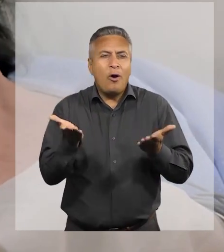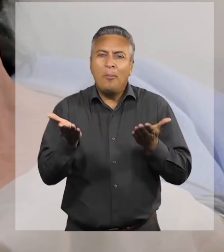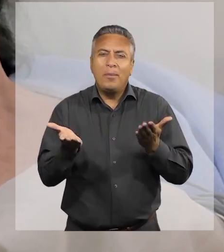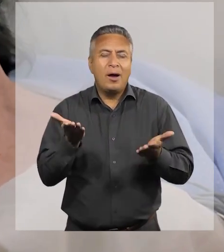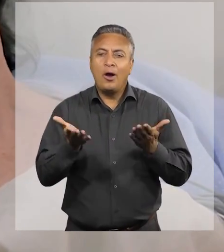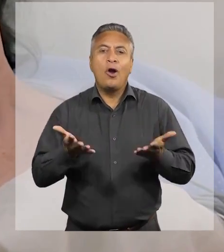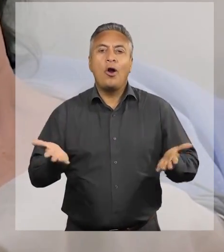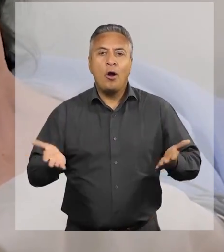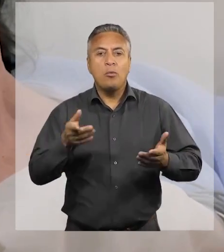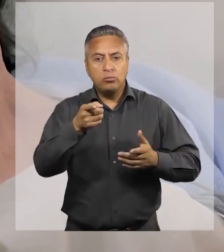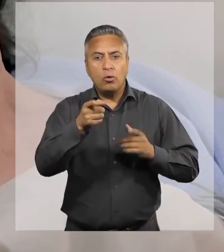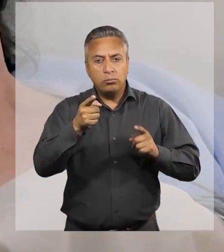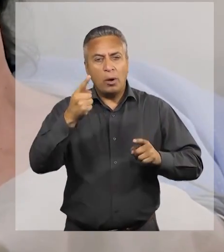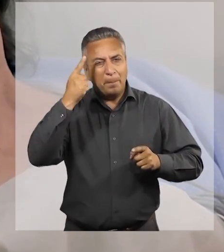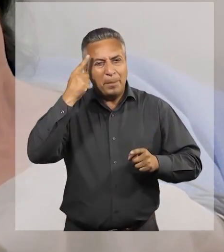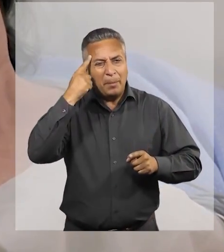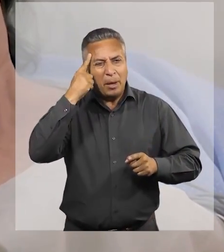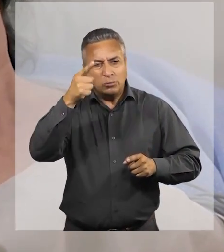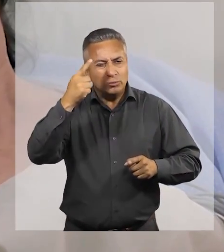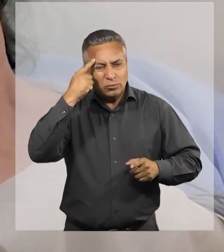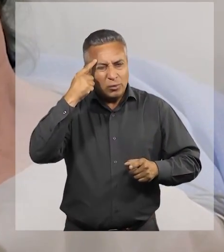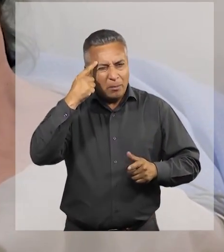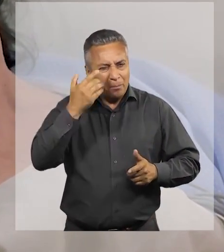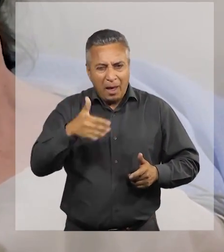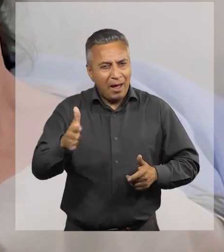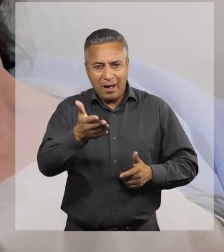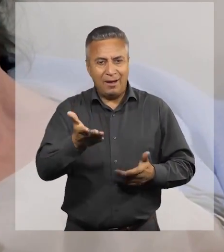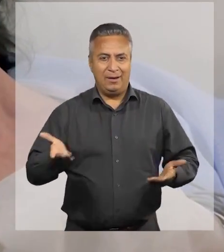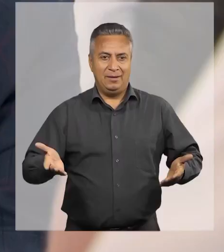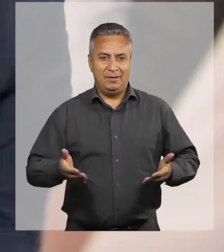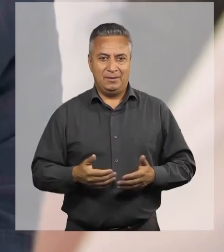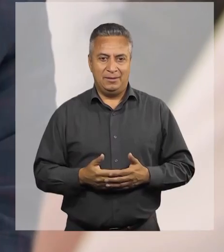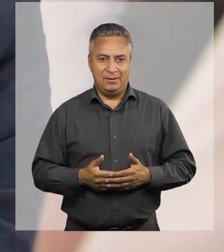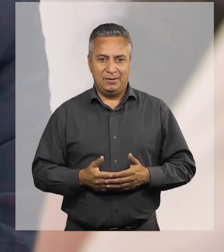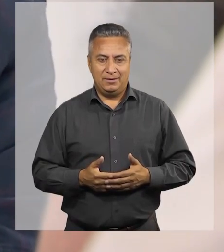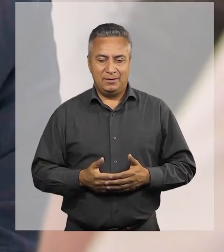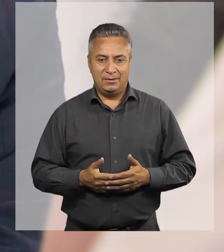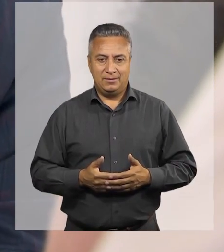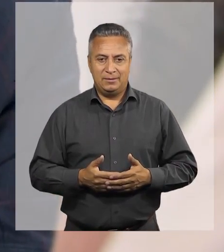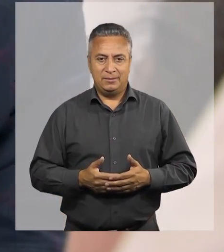¿Cómo se puede comparar? ¿Cómo puede pensar tanta tontería?